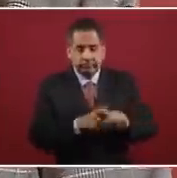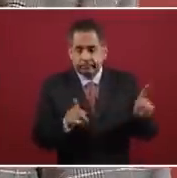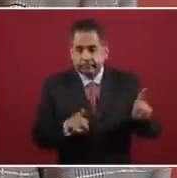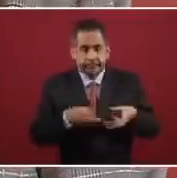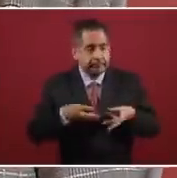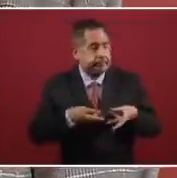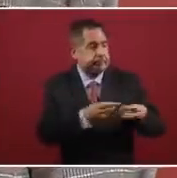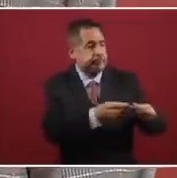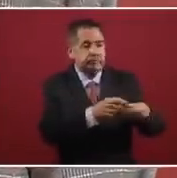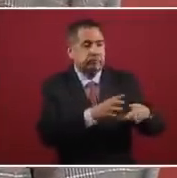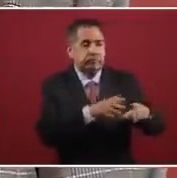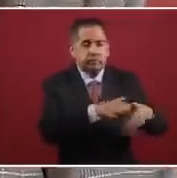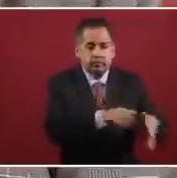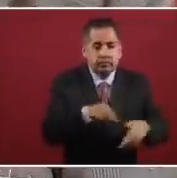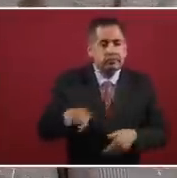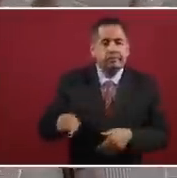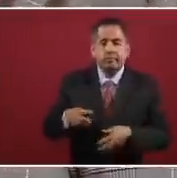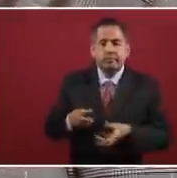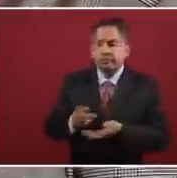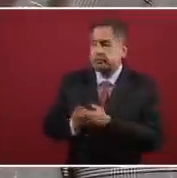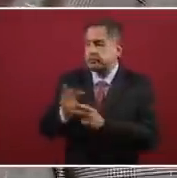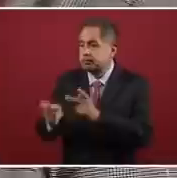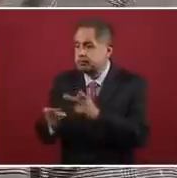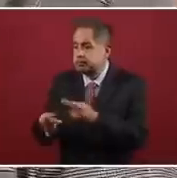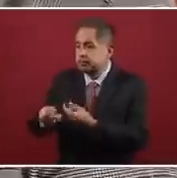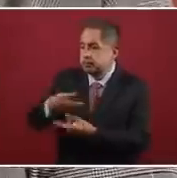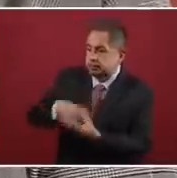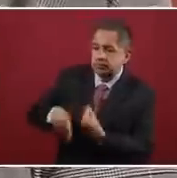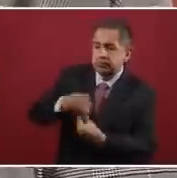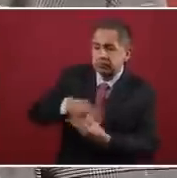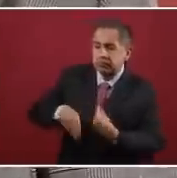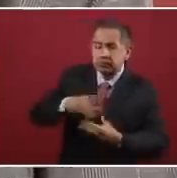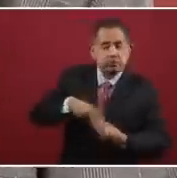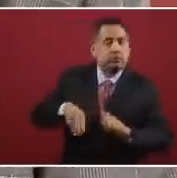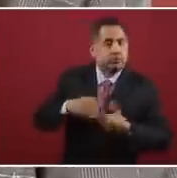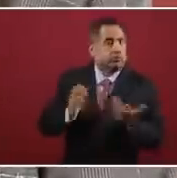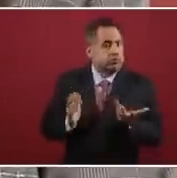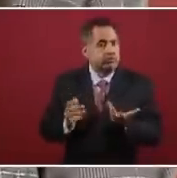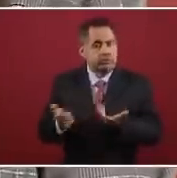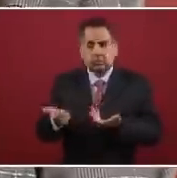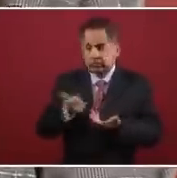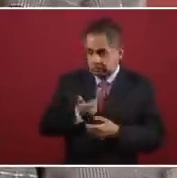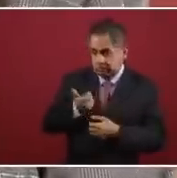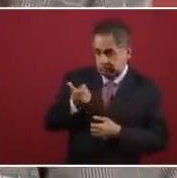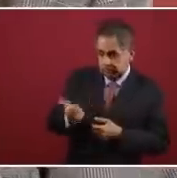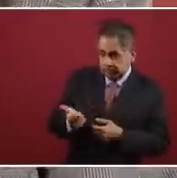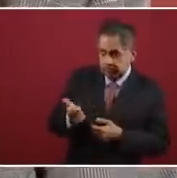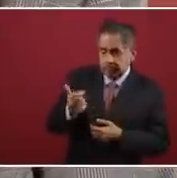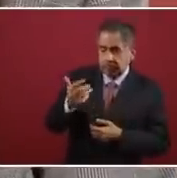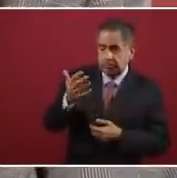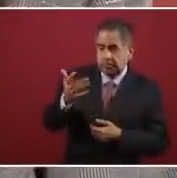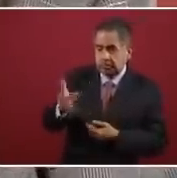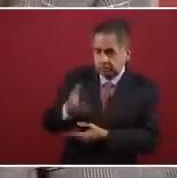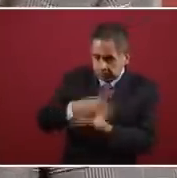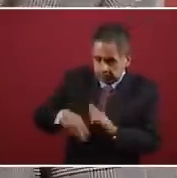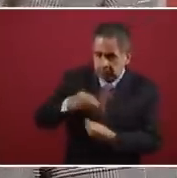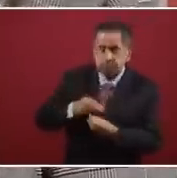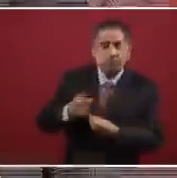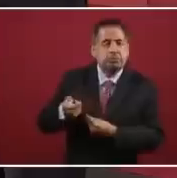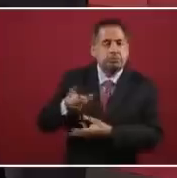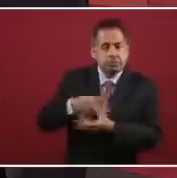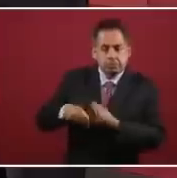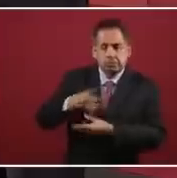tiene revolvencia. ¿Eso qué quiere decir? Que cuando se paga, nosotros tenemos la capacidad